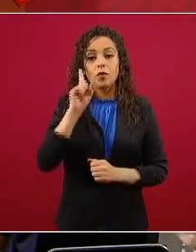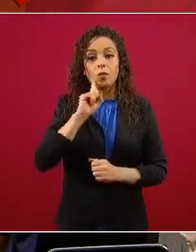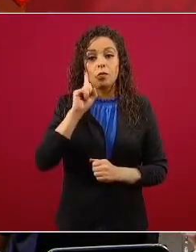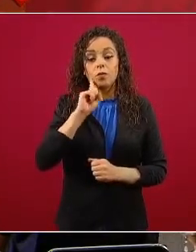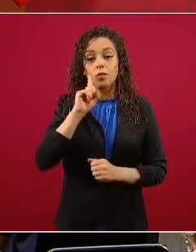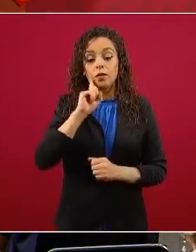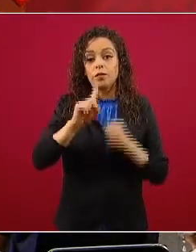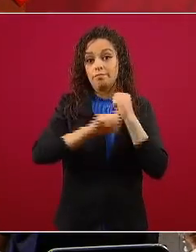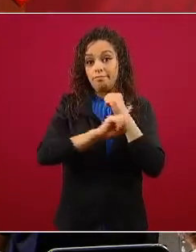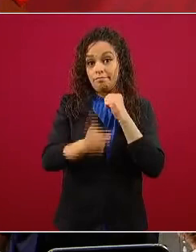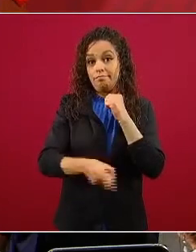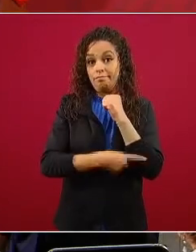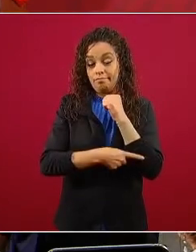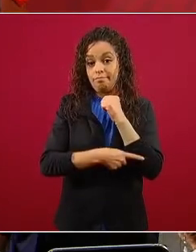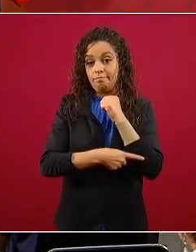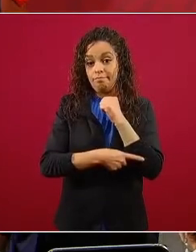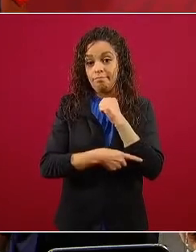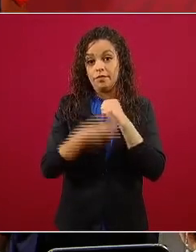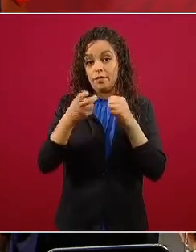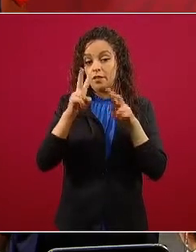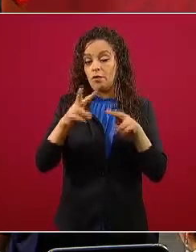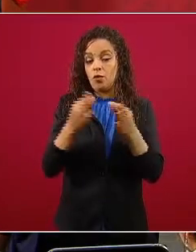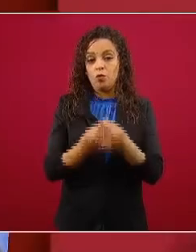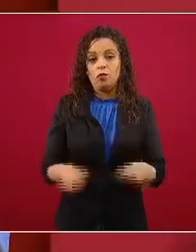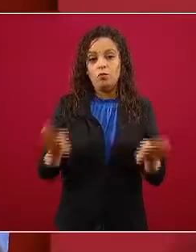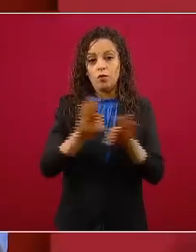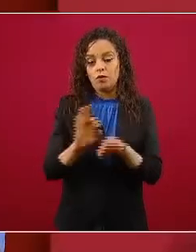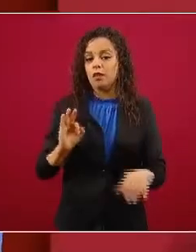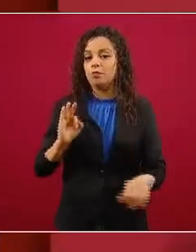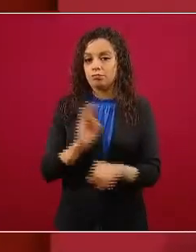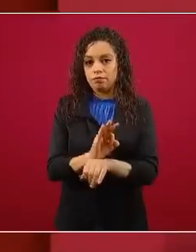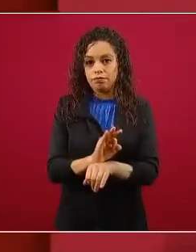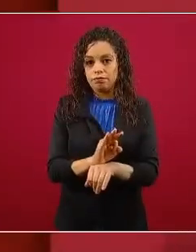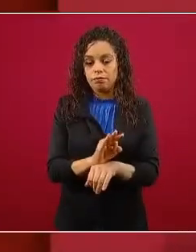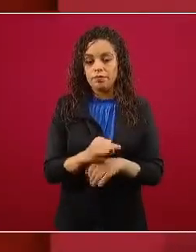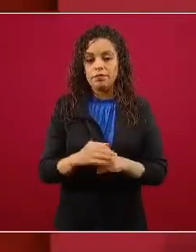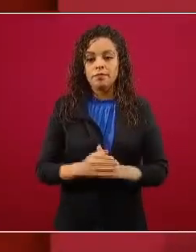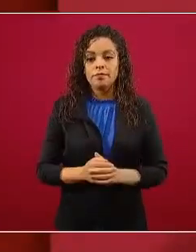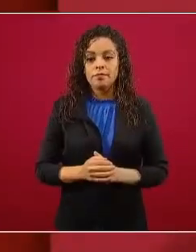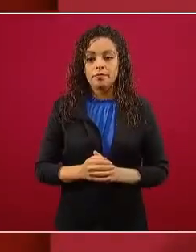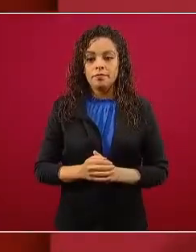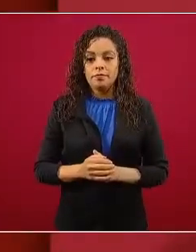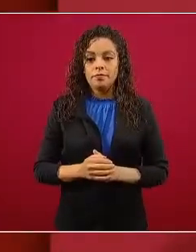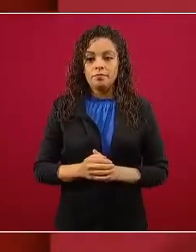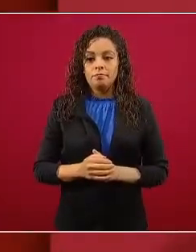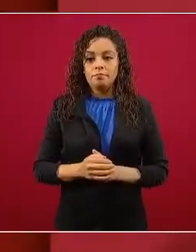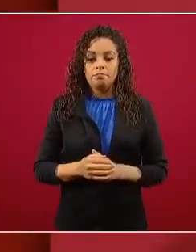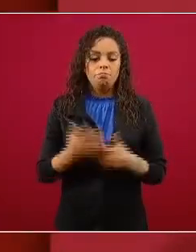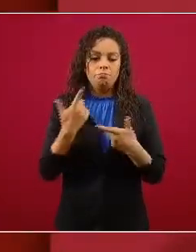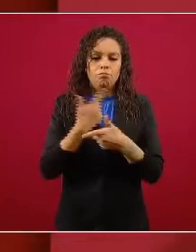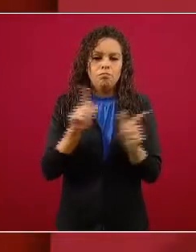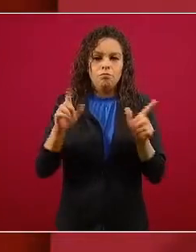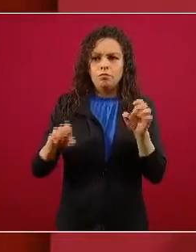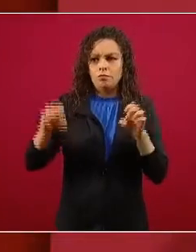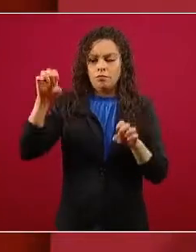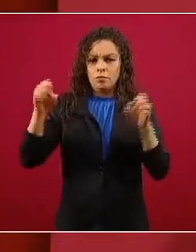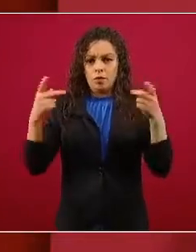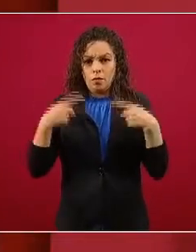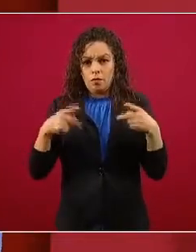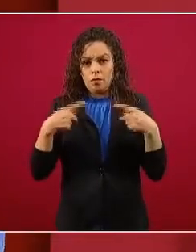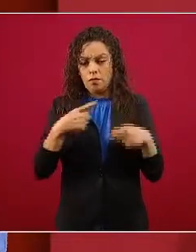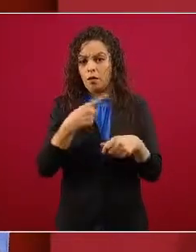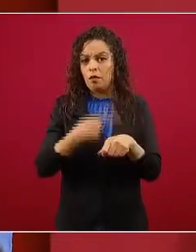siempre hay que considerar proteger a las mujeres embarazadas y también personas de cualquier edad que tengan ciertas